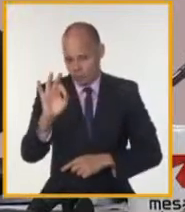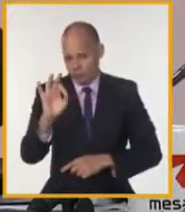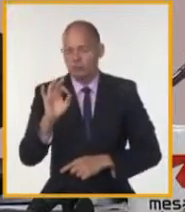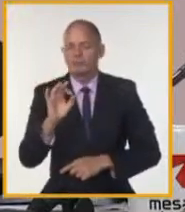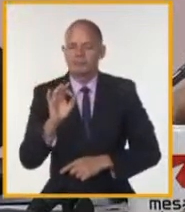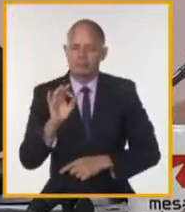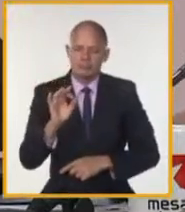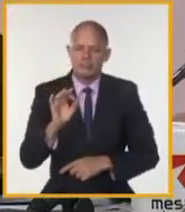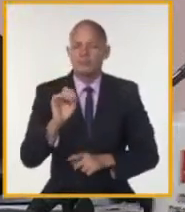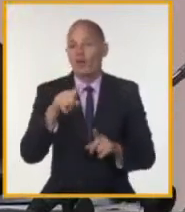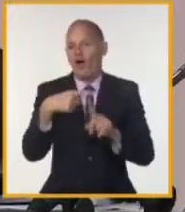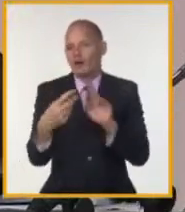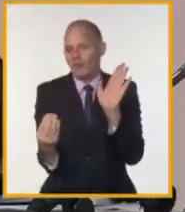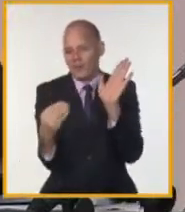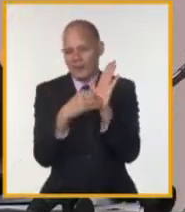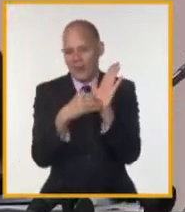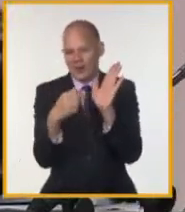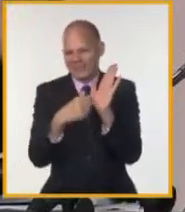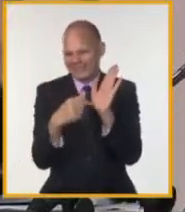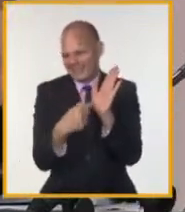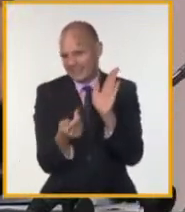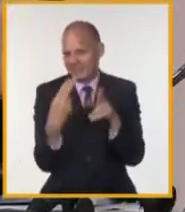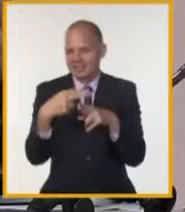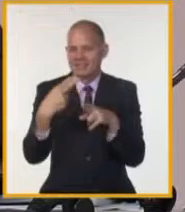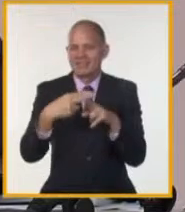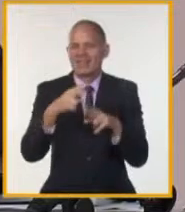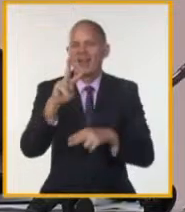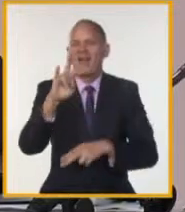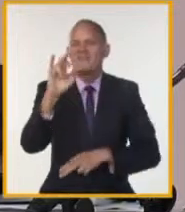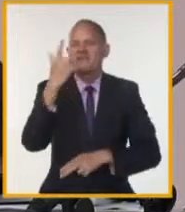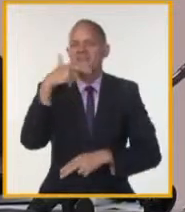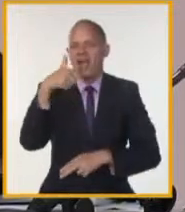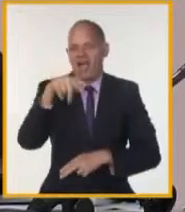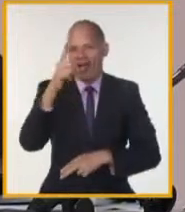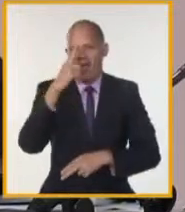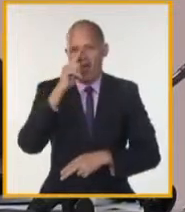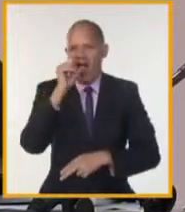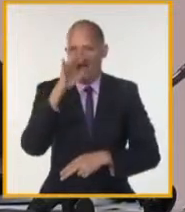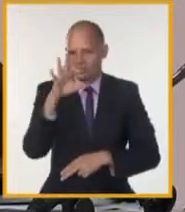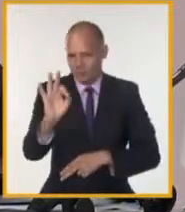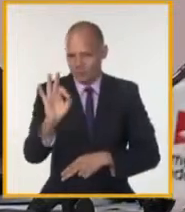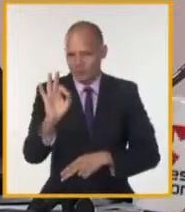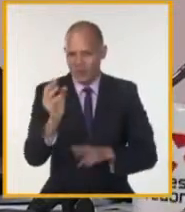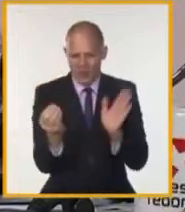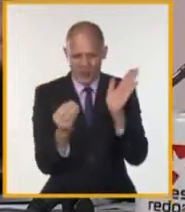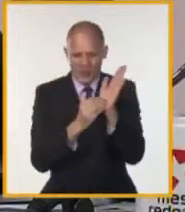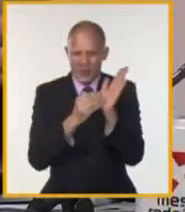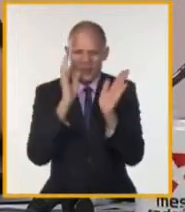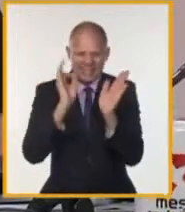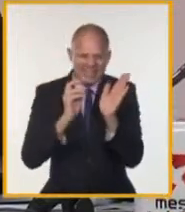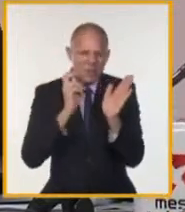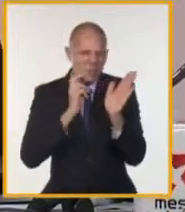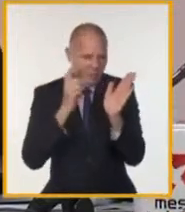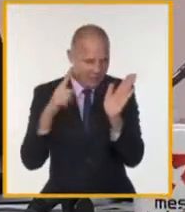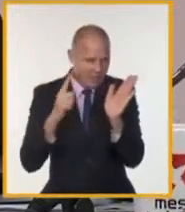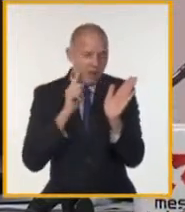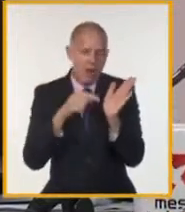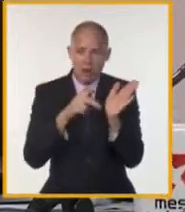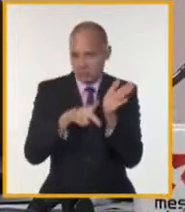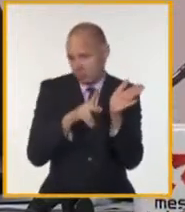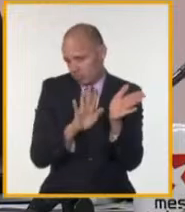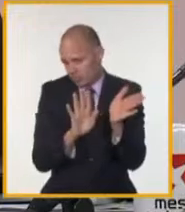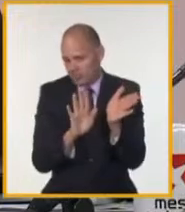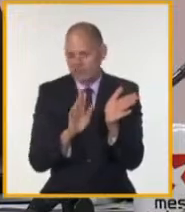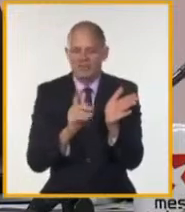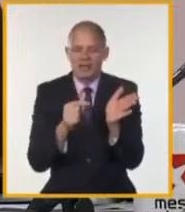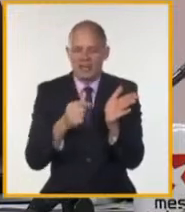que esta empresa junto con Citran ha logrado traernos, pues, en estos últimos años a los cubanos. Su director, el ingeniero Walter